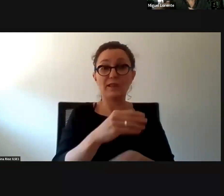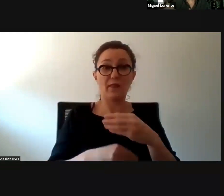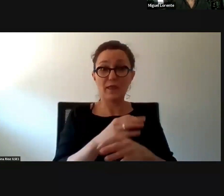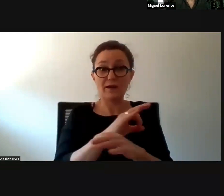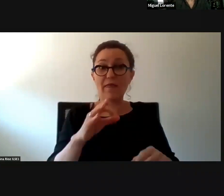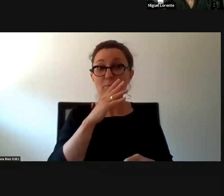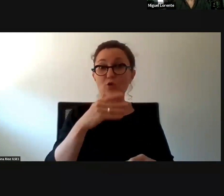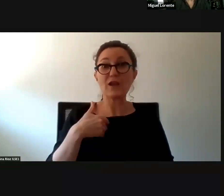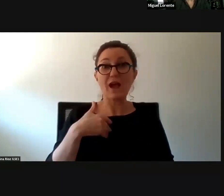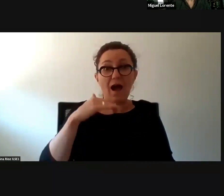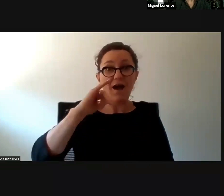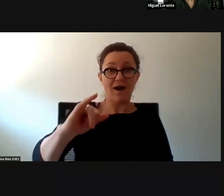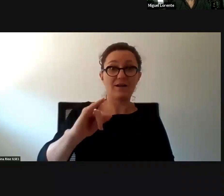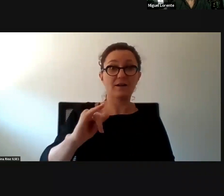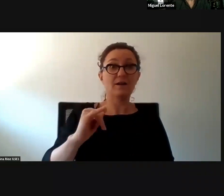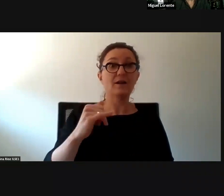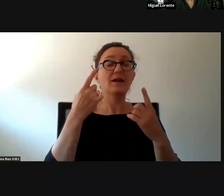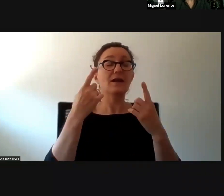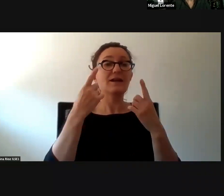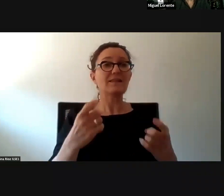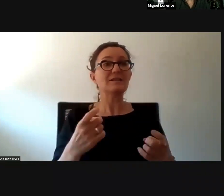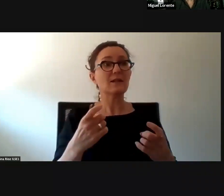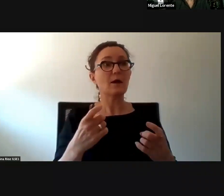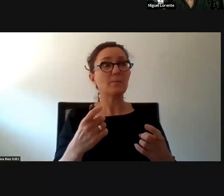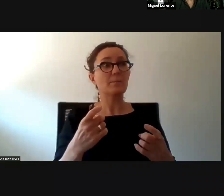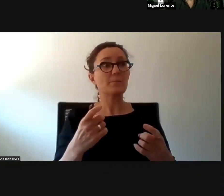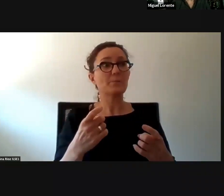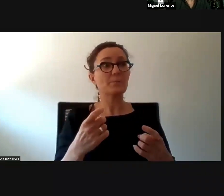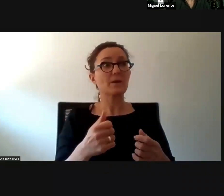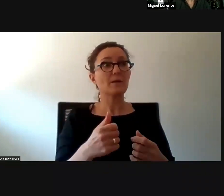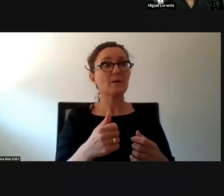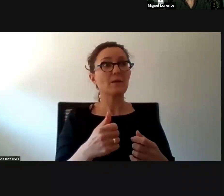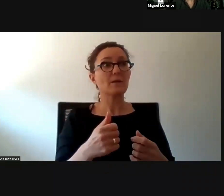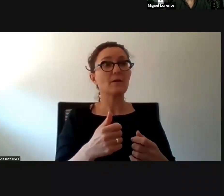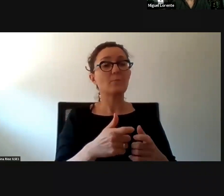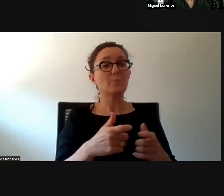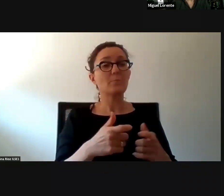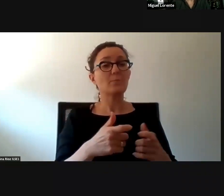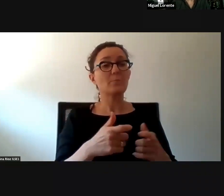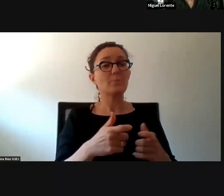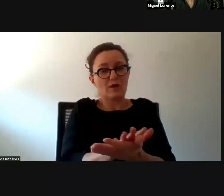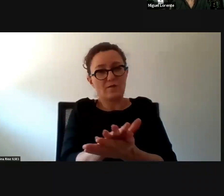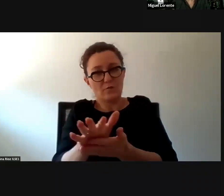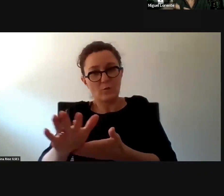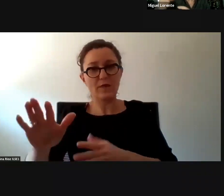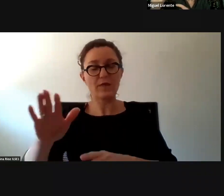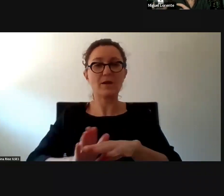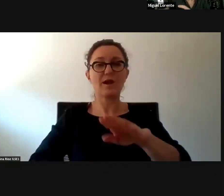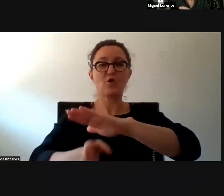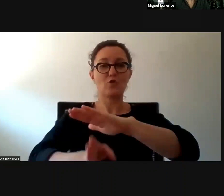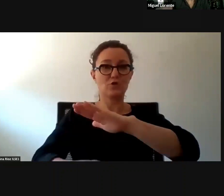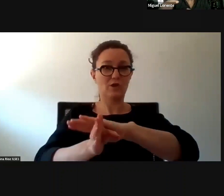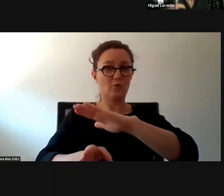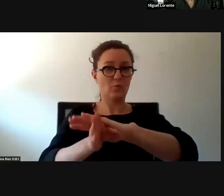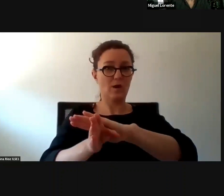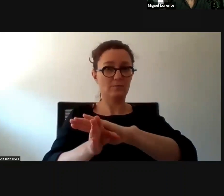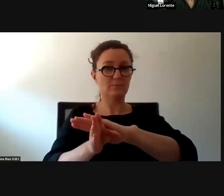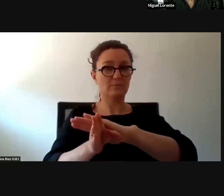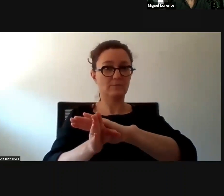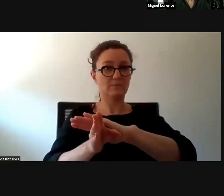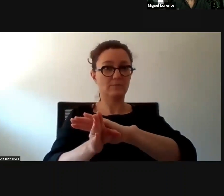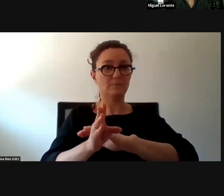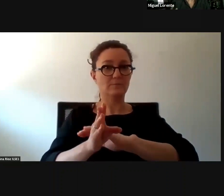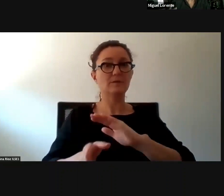utiliza es mayor o menor grado de influencia para conseguir mantener la realidad. El objetivo no es crear una nueva realidad,